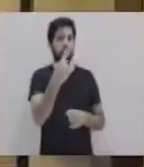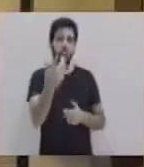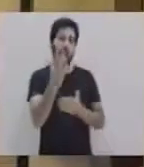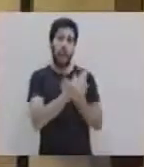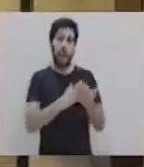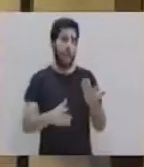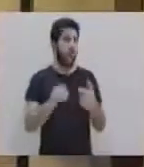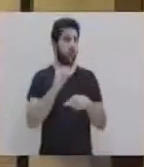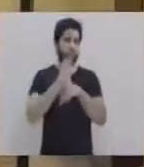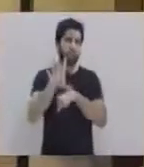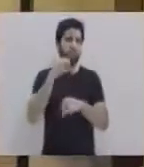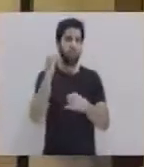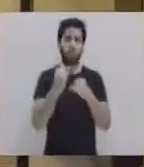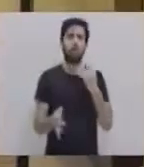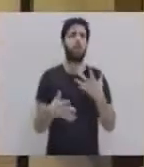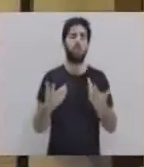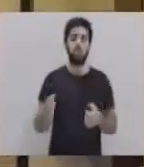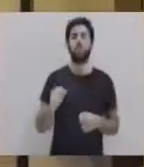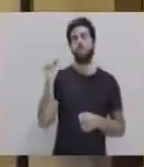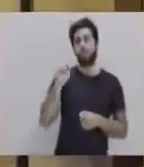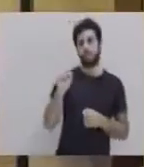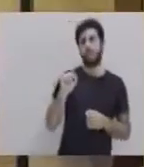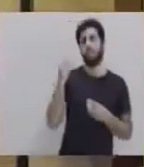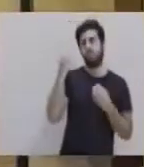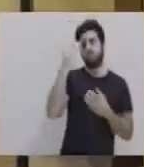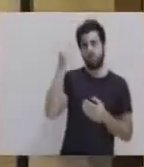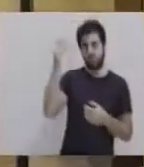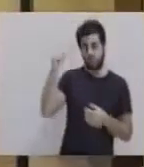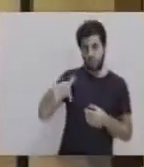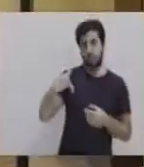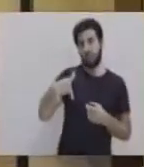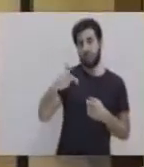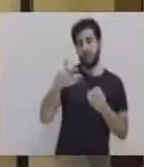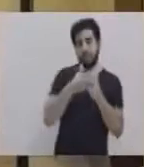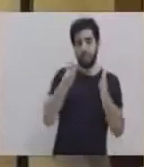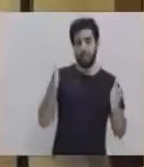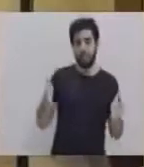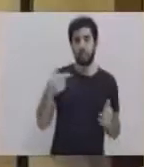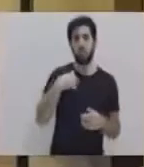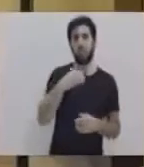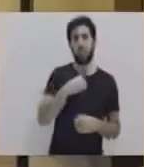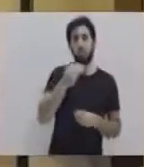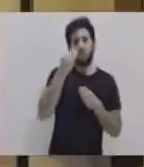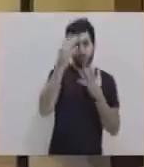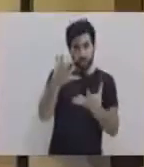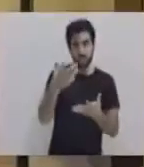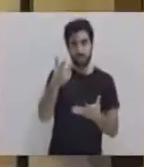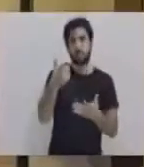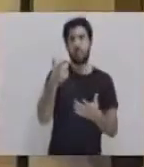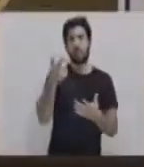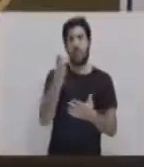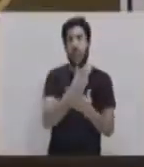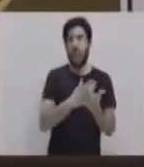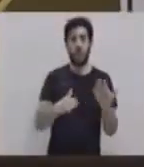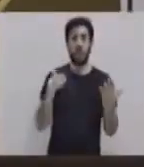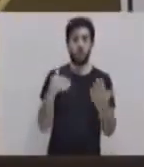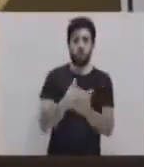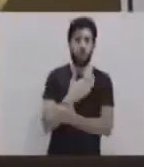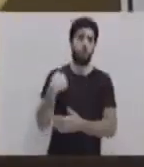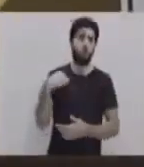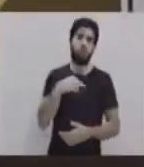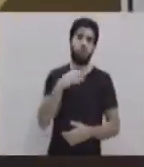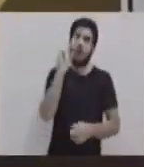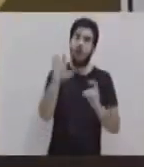que usted le quiera dar a todas las personas que están en casa? Sí, muchísimas gracias por el espacio. Pues quisiera dejar un conocimiento nuevo que muchas